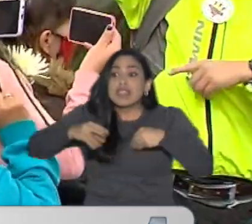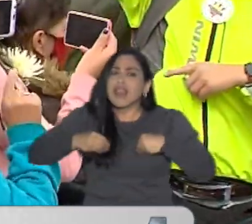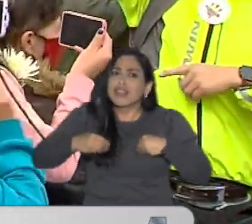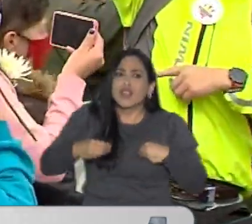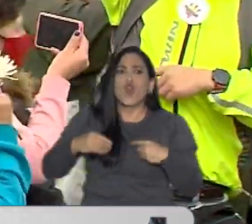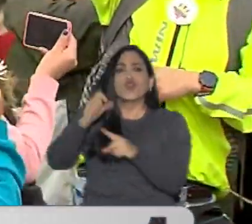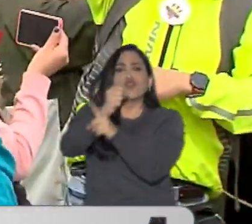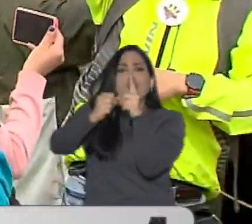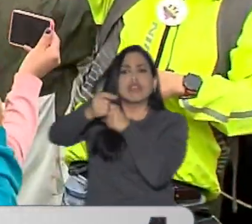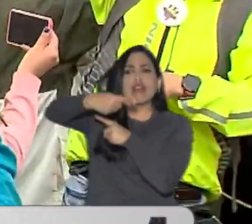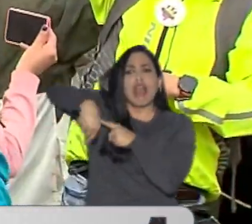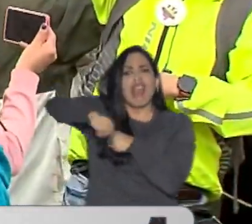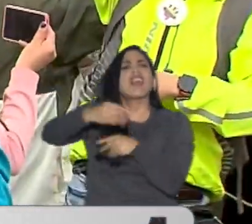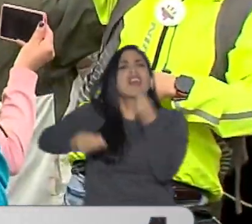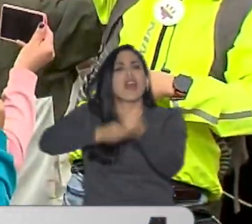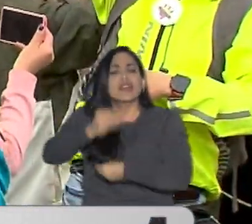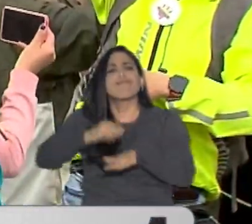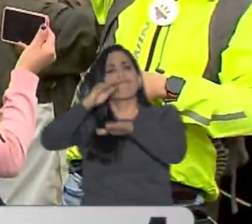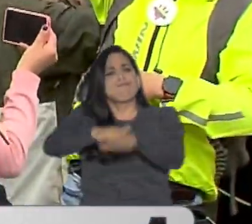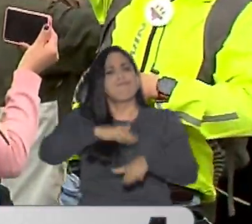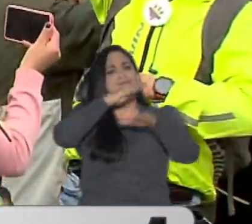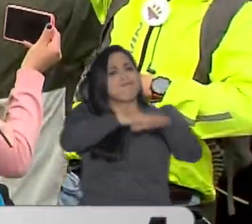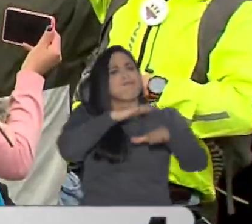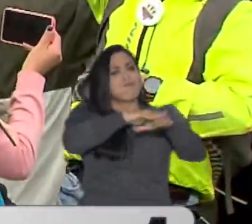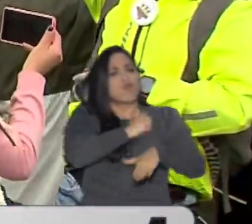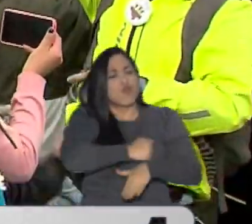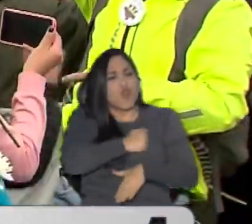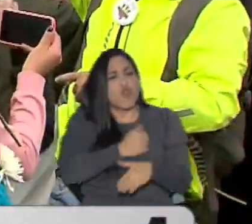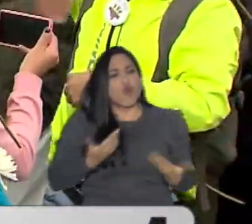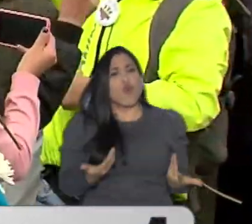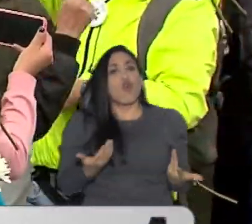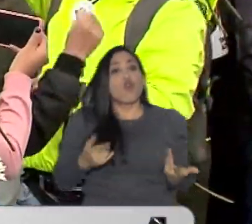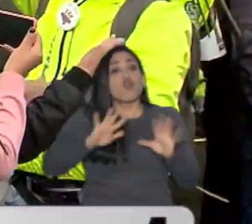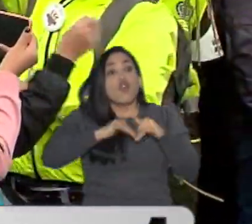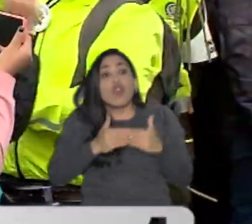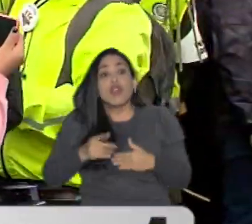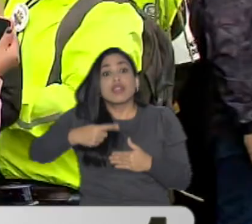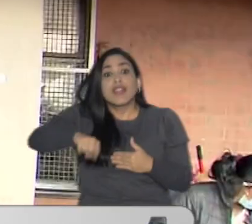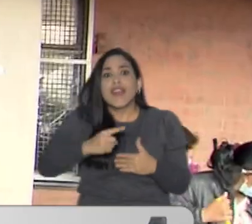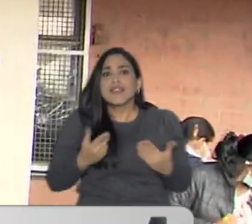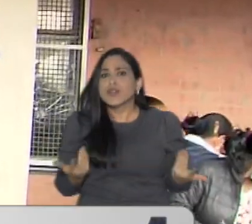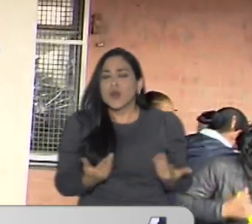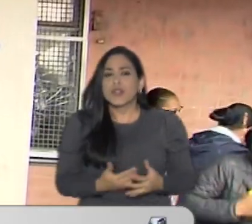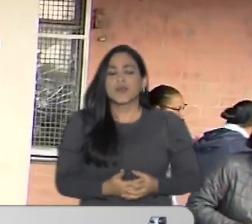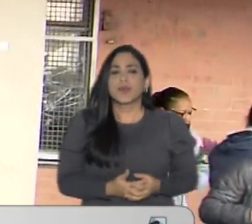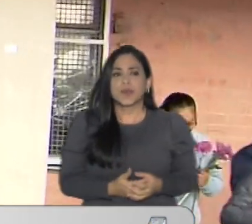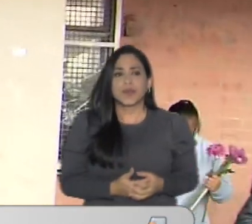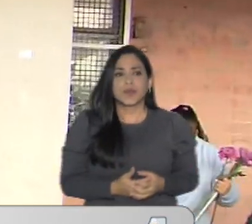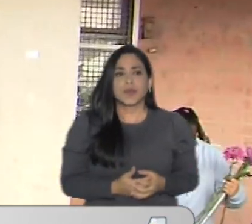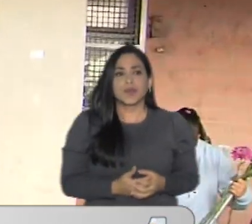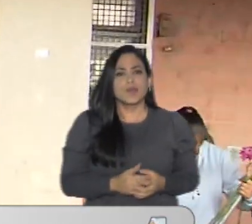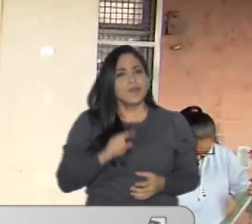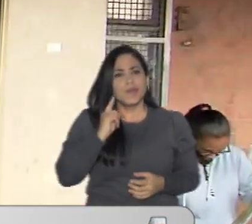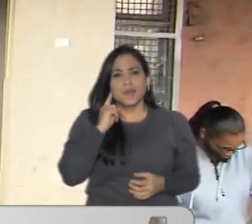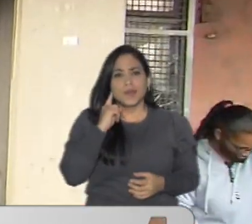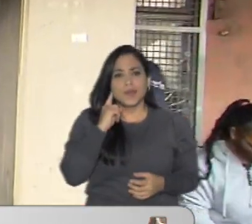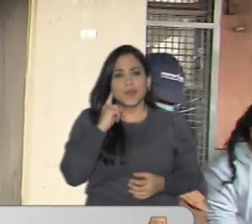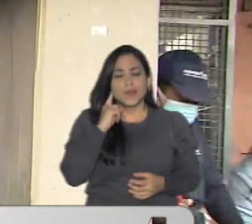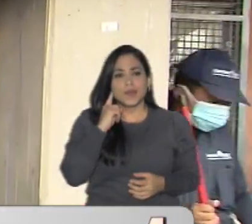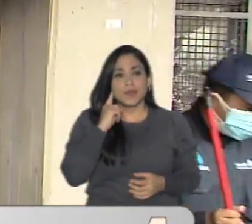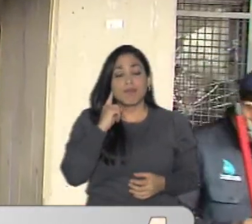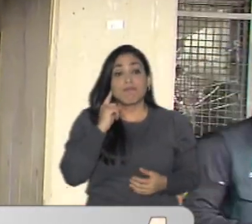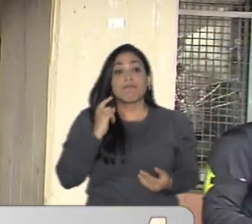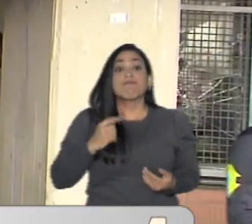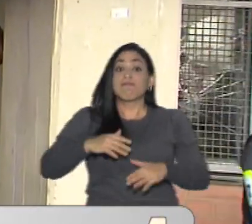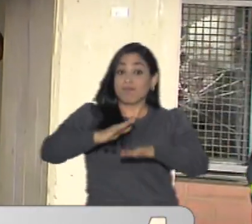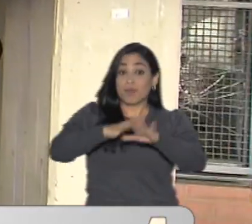Como sociedad estamos haciendo un llamado para que se respeten los colegios. No estamos diciendo que se callen, no les estamos diciendo a los